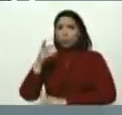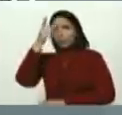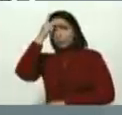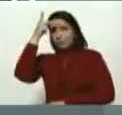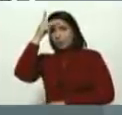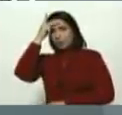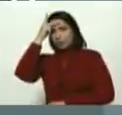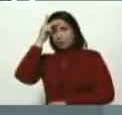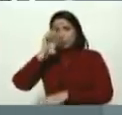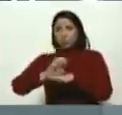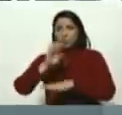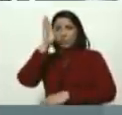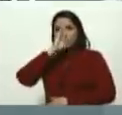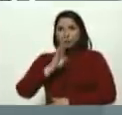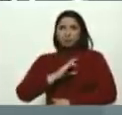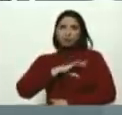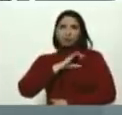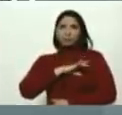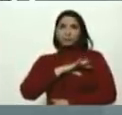Brasil, Chile.